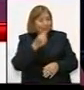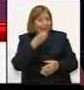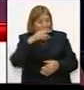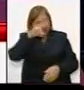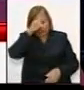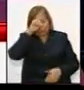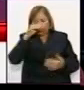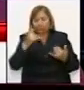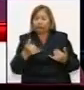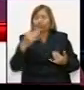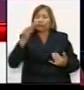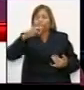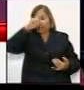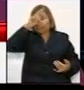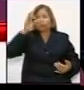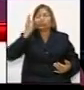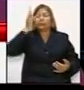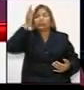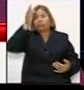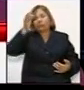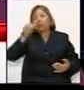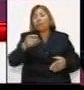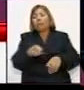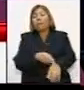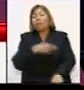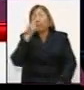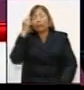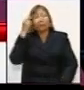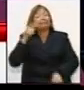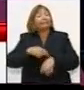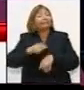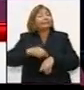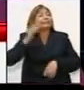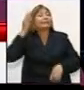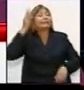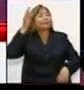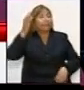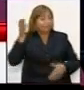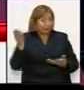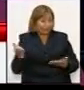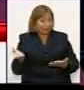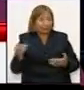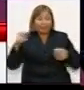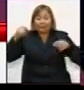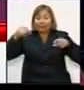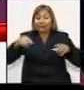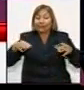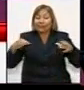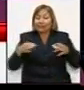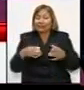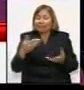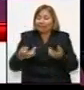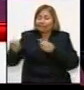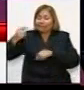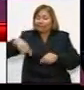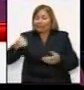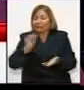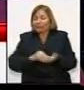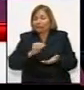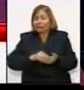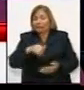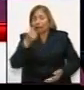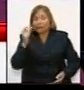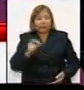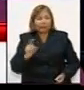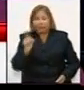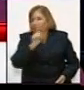de hoy y el Perú de mañana, y pensemos en el largo plazo, pensemos en que este es un Congreso y habrá muchos más después de nosotros. No